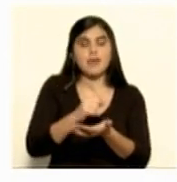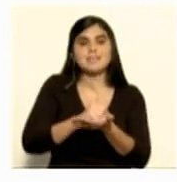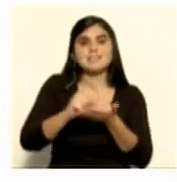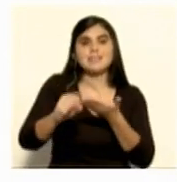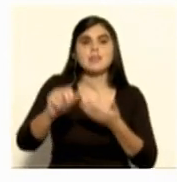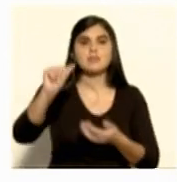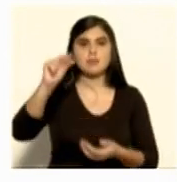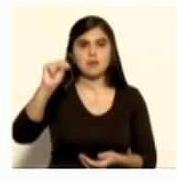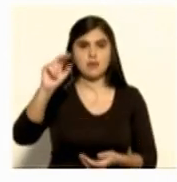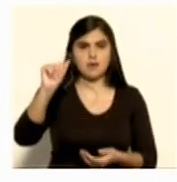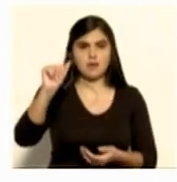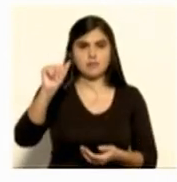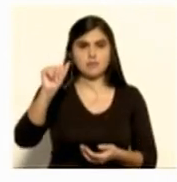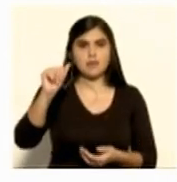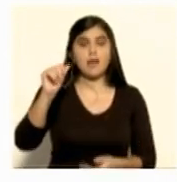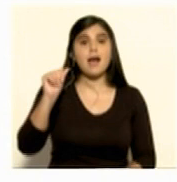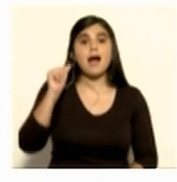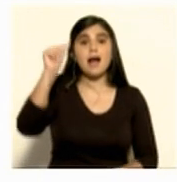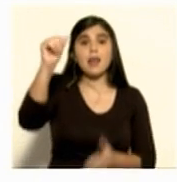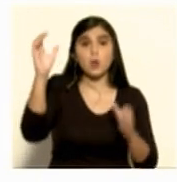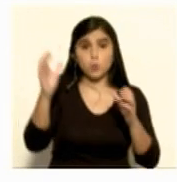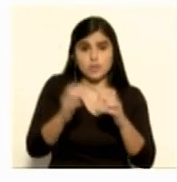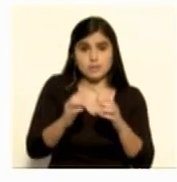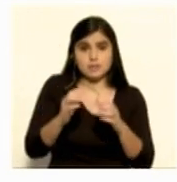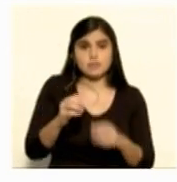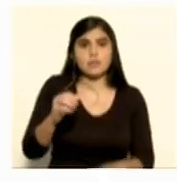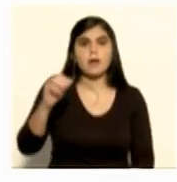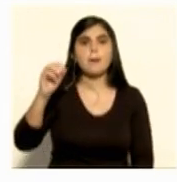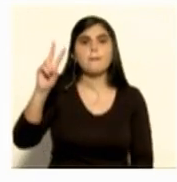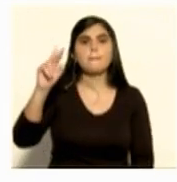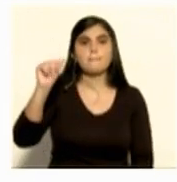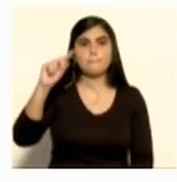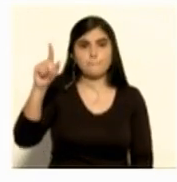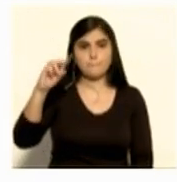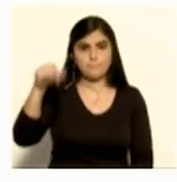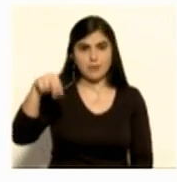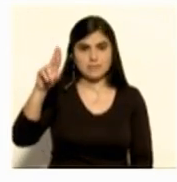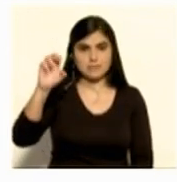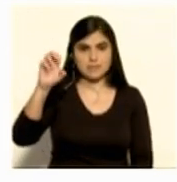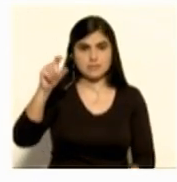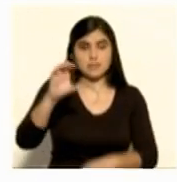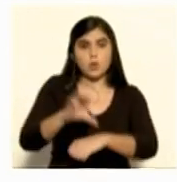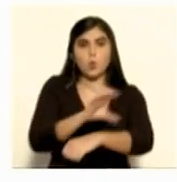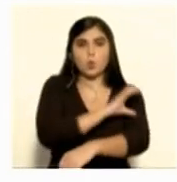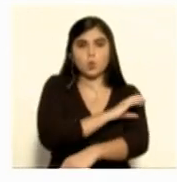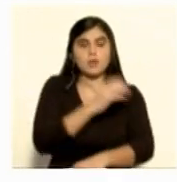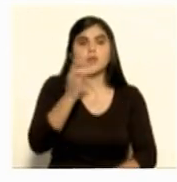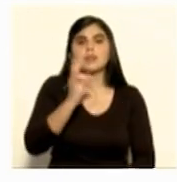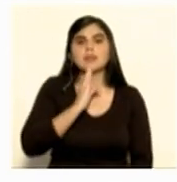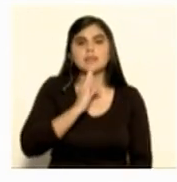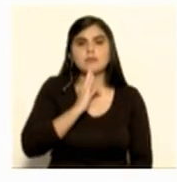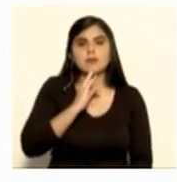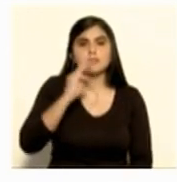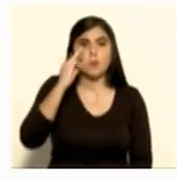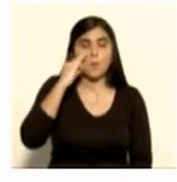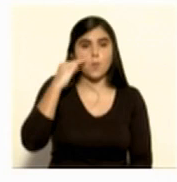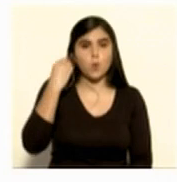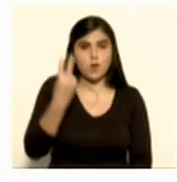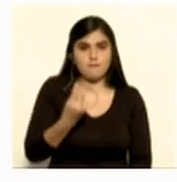Ana, Alajuelita, Vázquez de Coronado, Tibás,